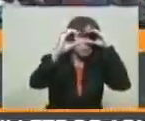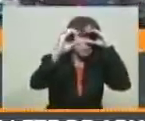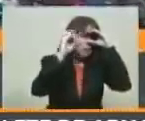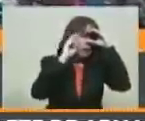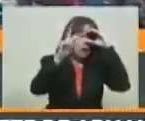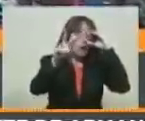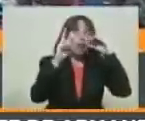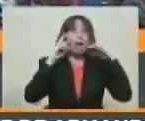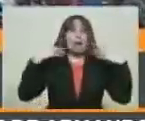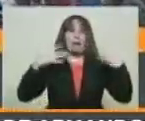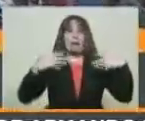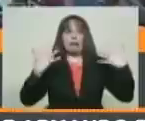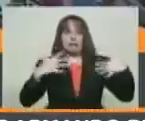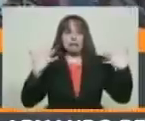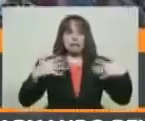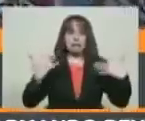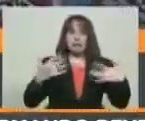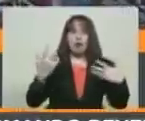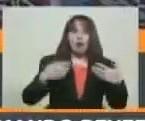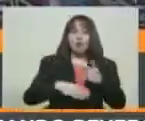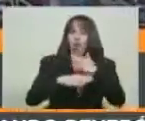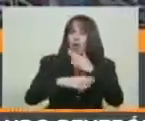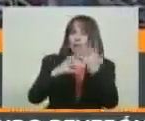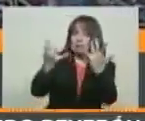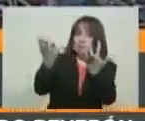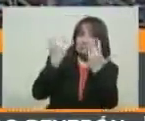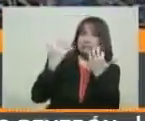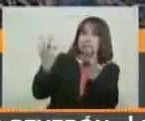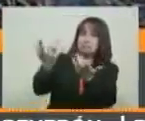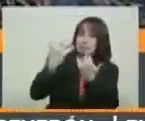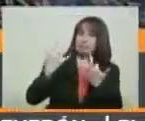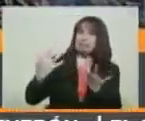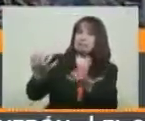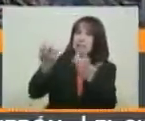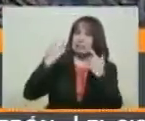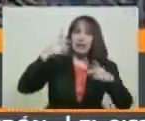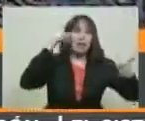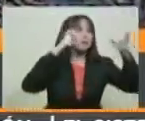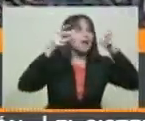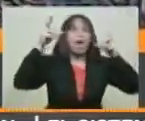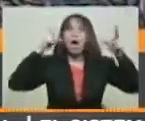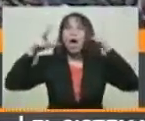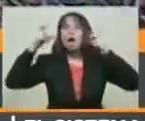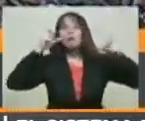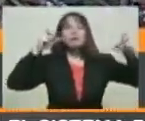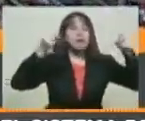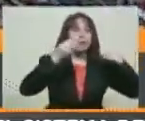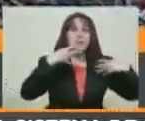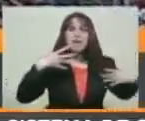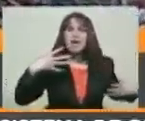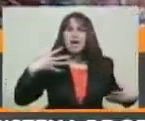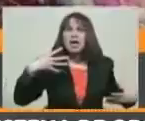Impresionante, la gente que todavía sigue llegando. Y por allá se escuchará el sonido bien.